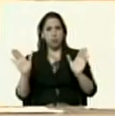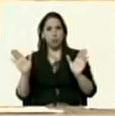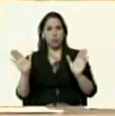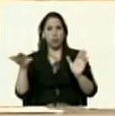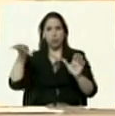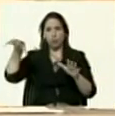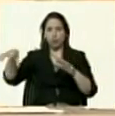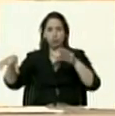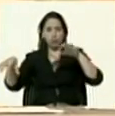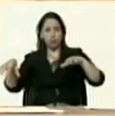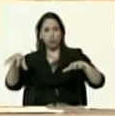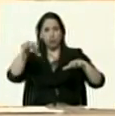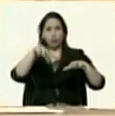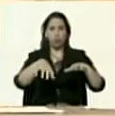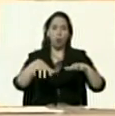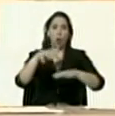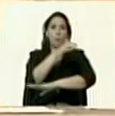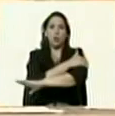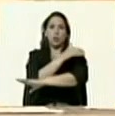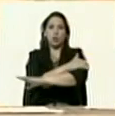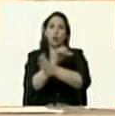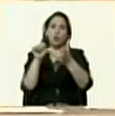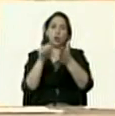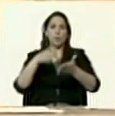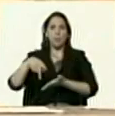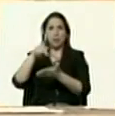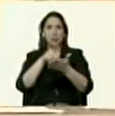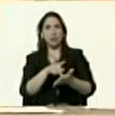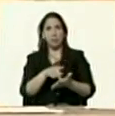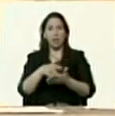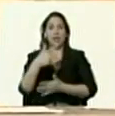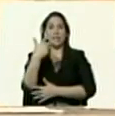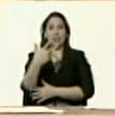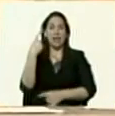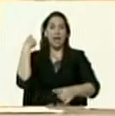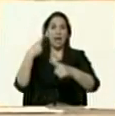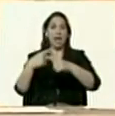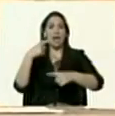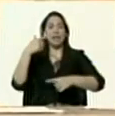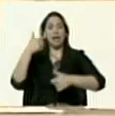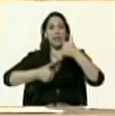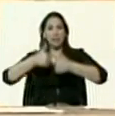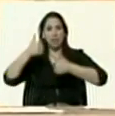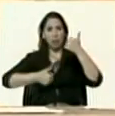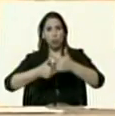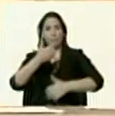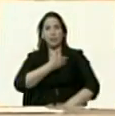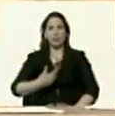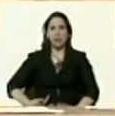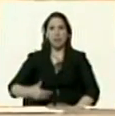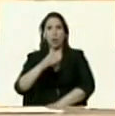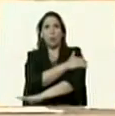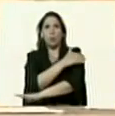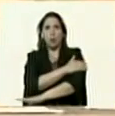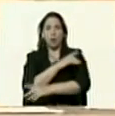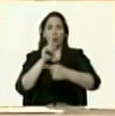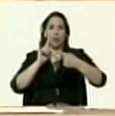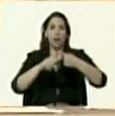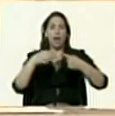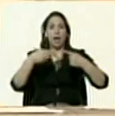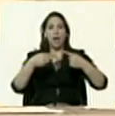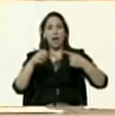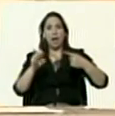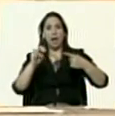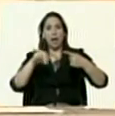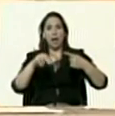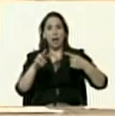oposición, donde participan tres excandidatos presidenciales de la oposición, el señor Henry Falcón, el